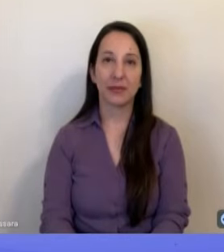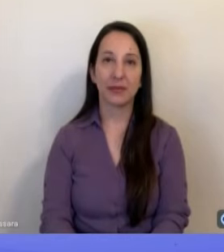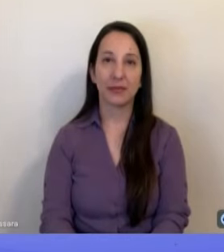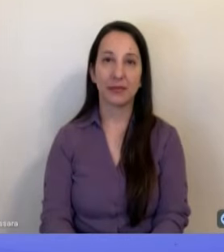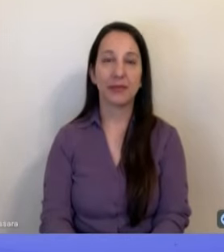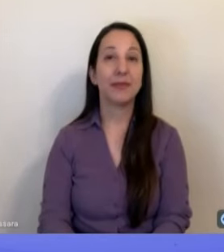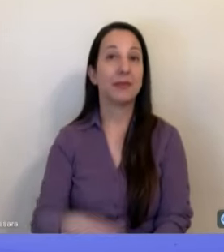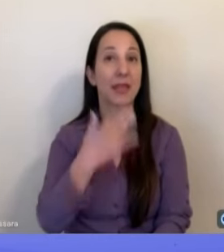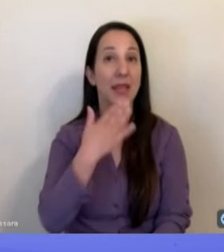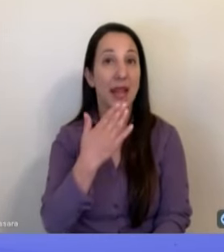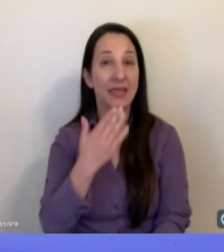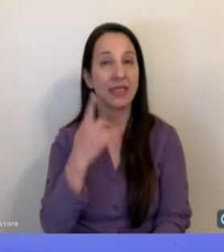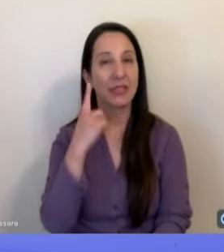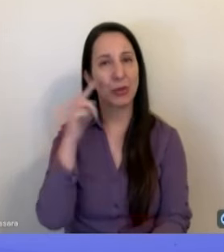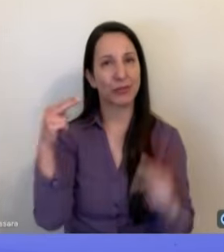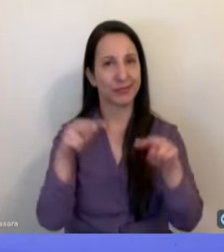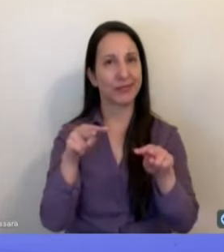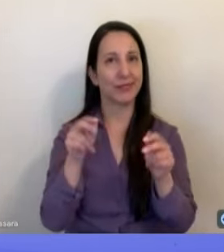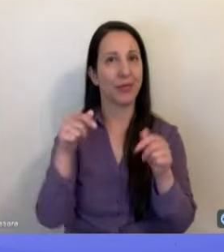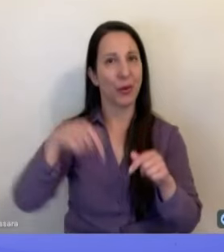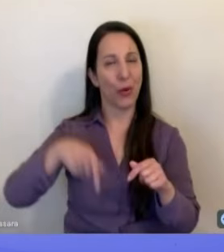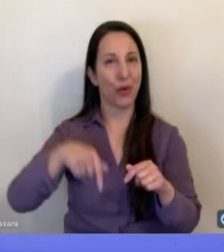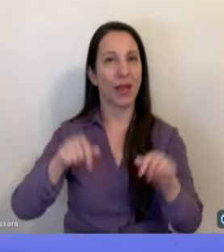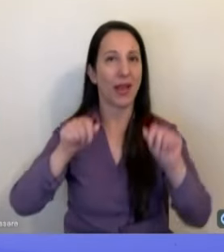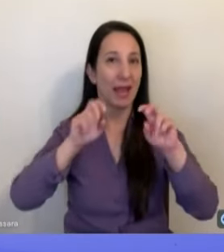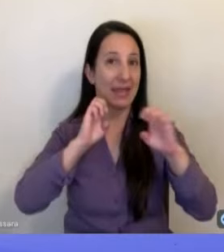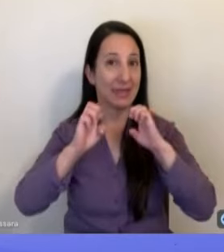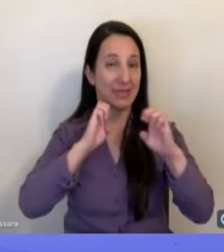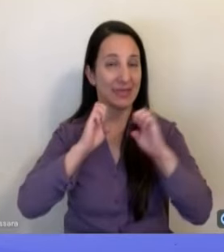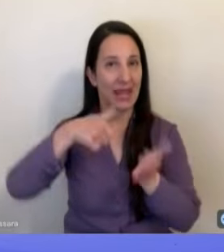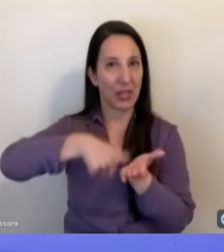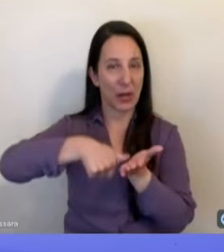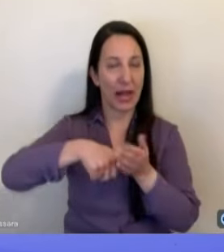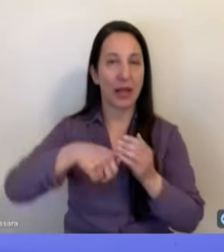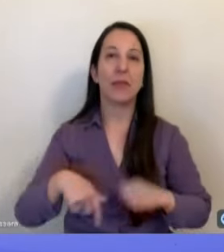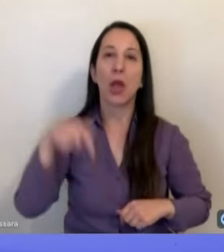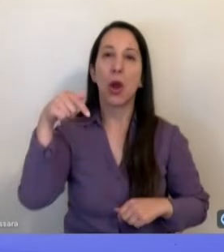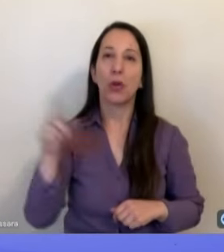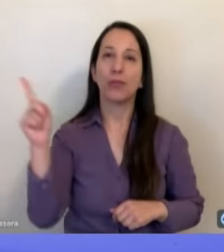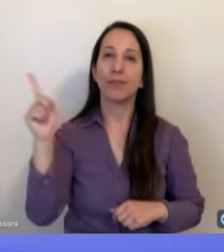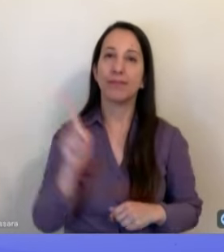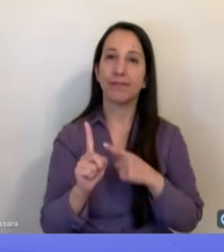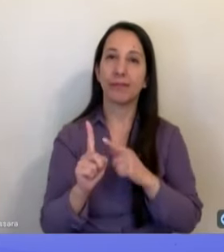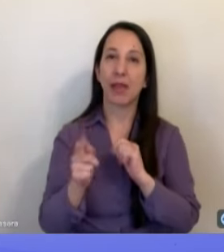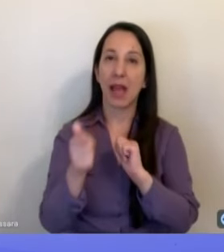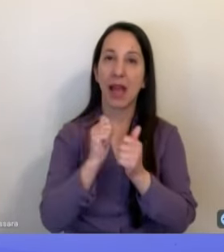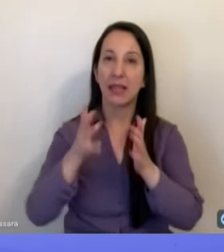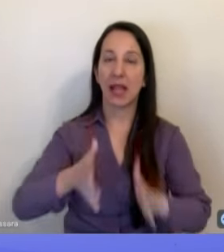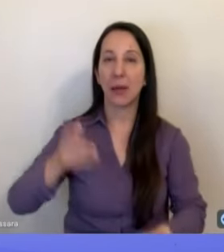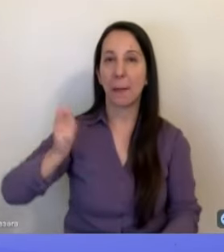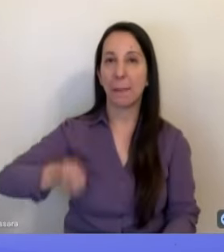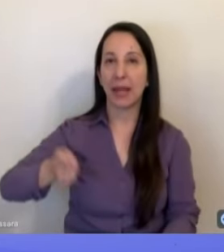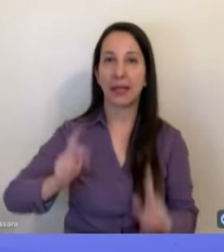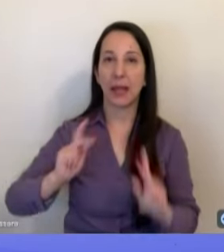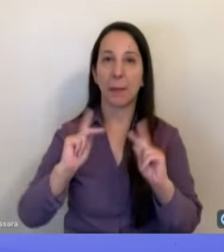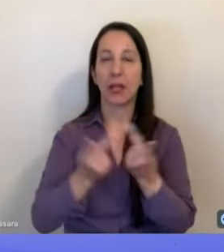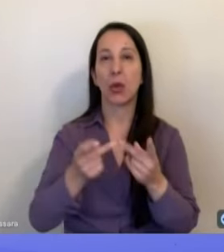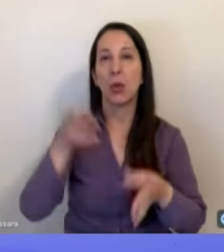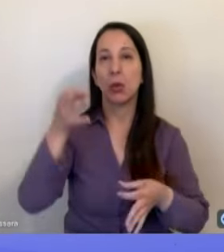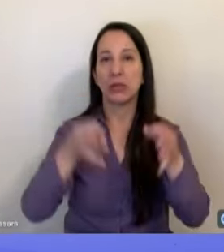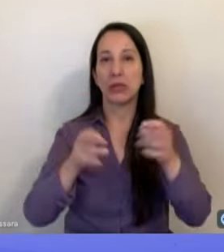Gracias por acompañarnos en Análisis 3 Electoral. Hoy nos acompaña el candidato a la presidencia del Partido Justicia Social